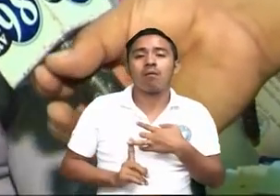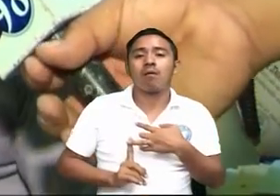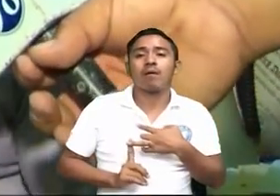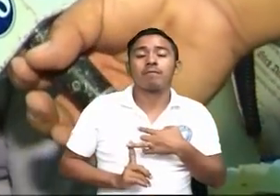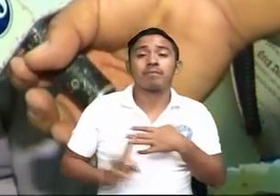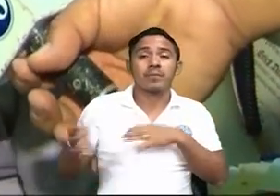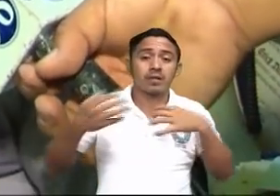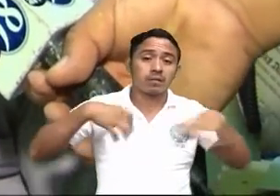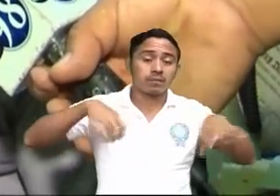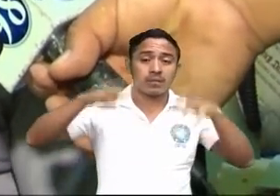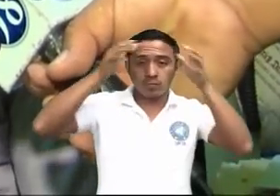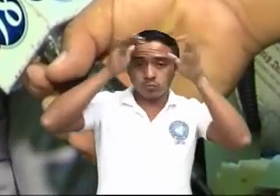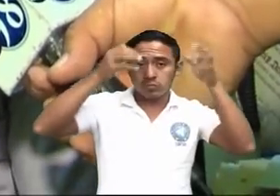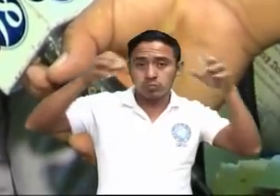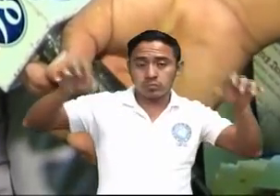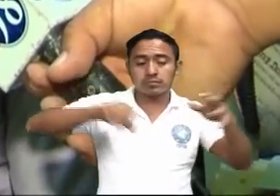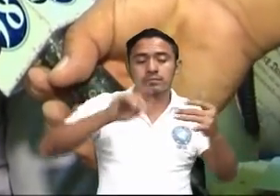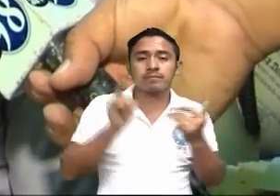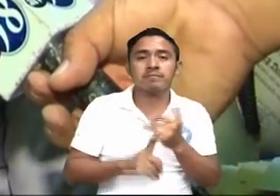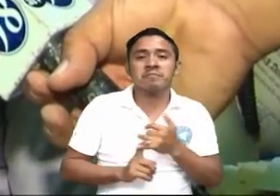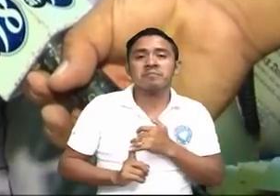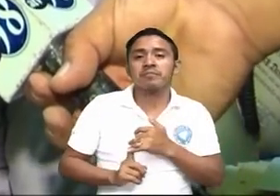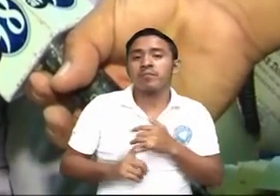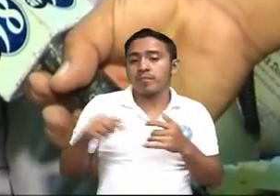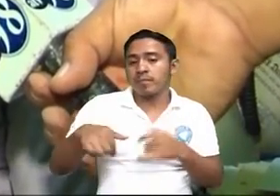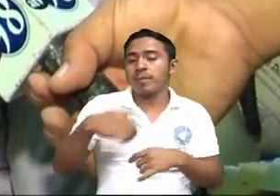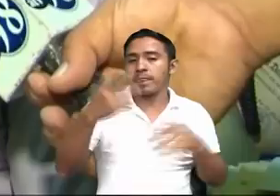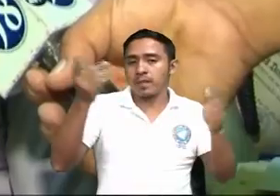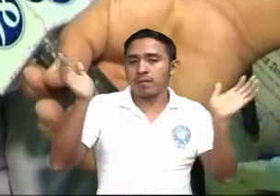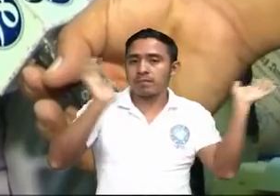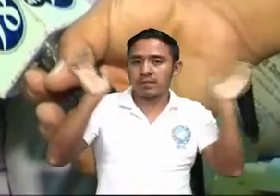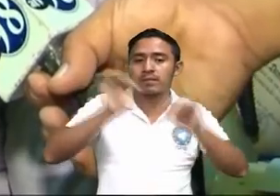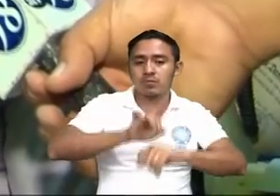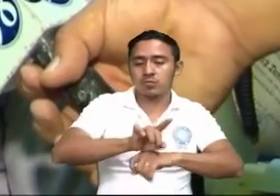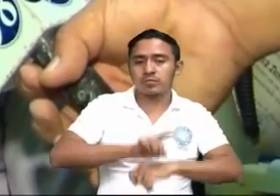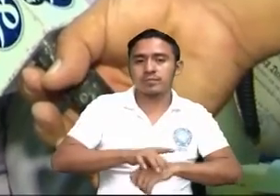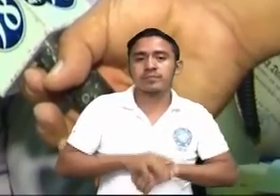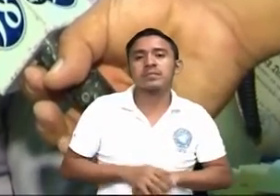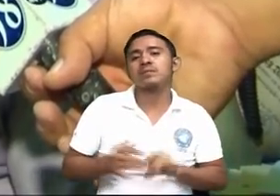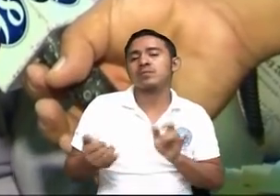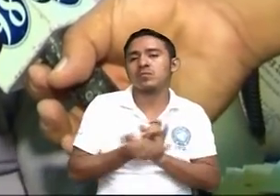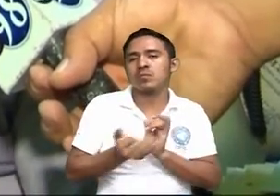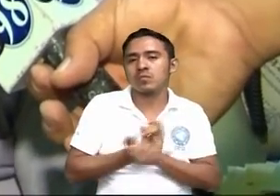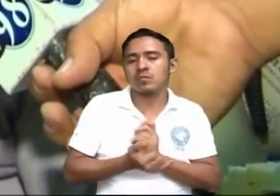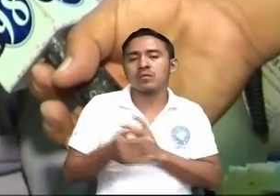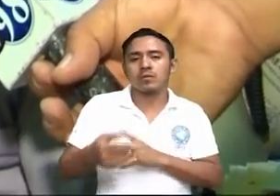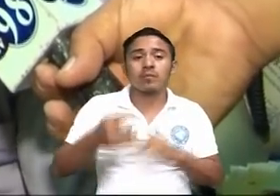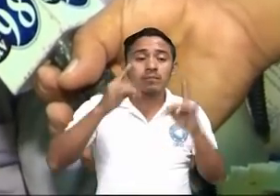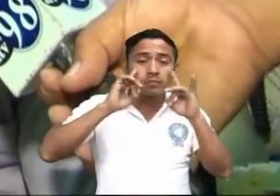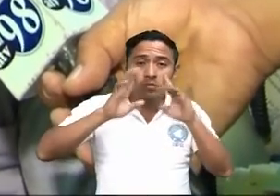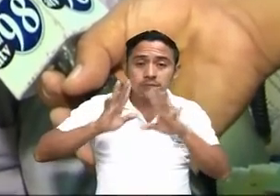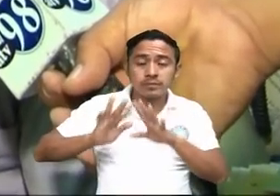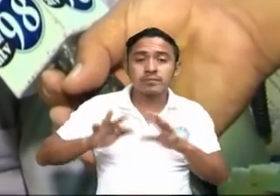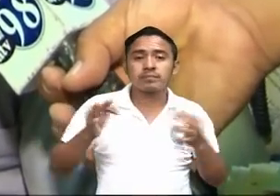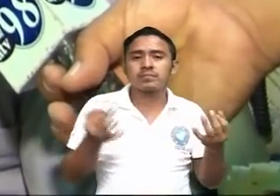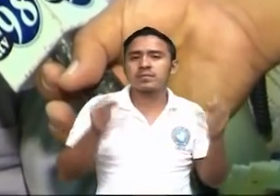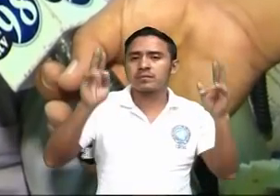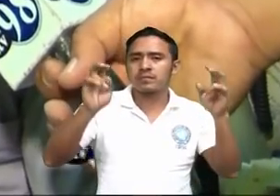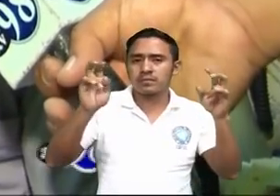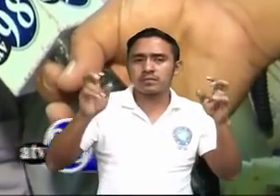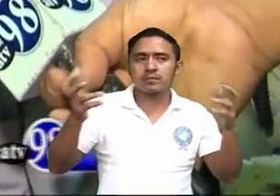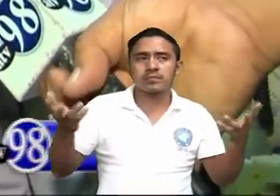los diferentes actos culturales que hay acá en nuestro mercado y, por supuesto, la seguridad, todo lo que tiene que ver